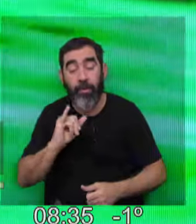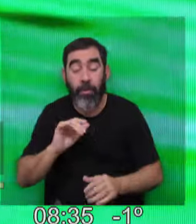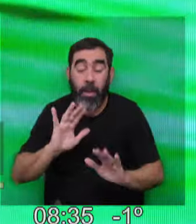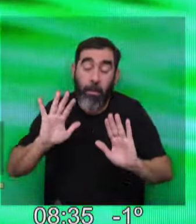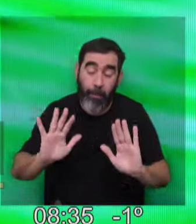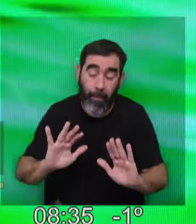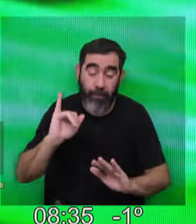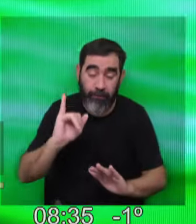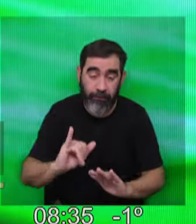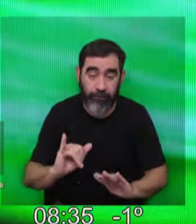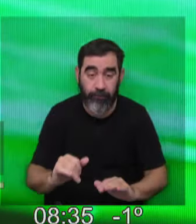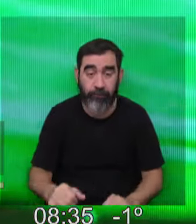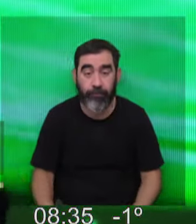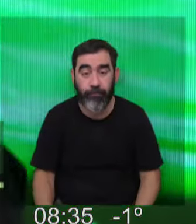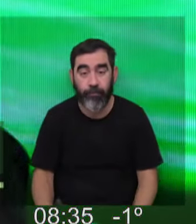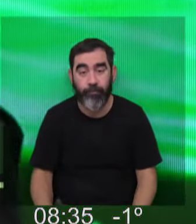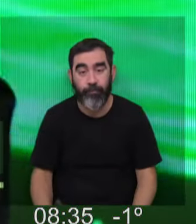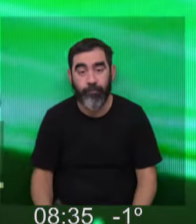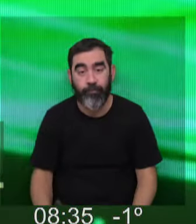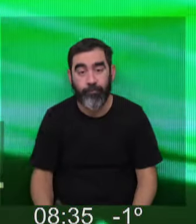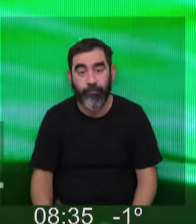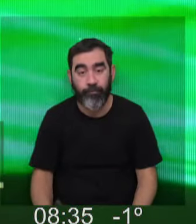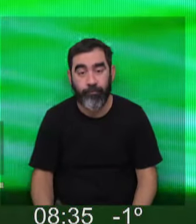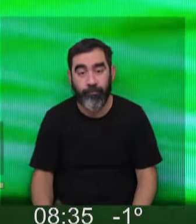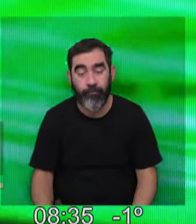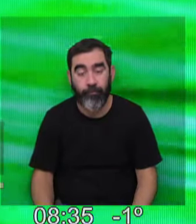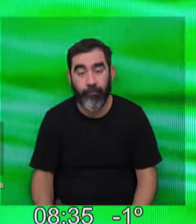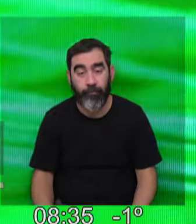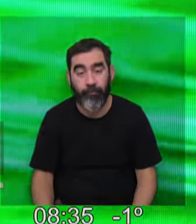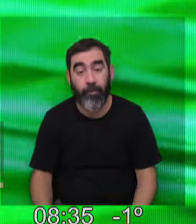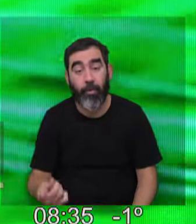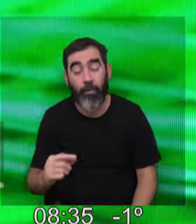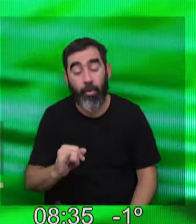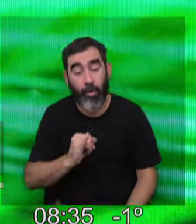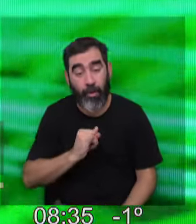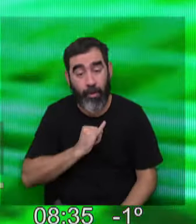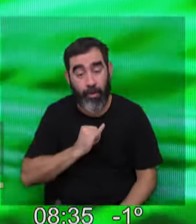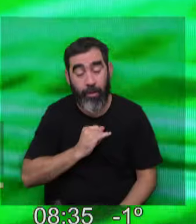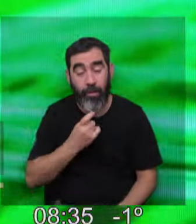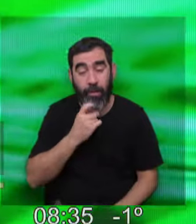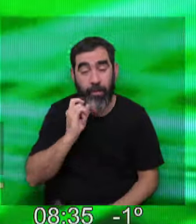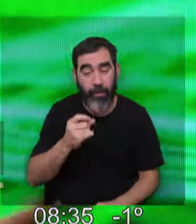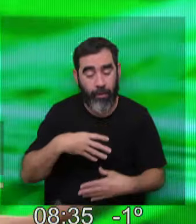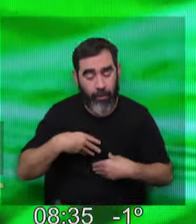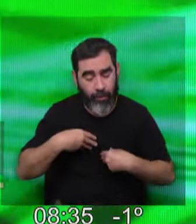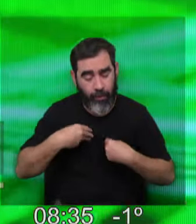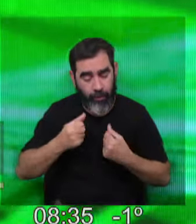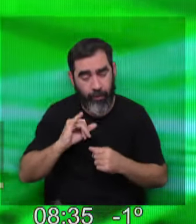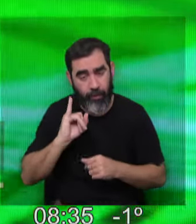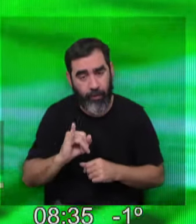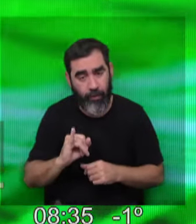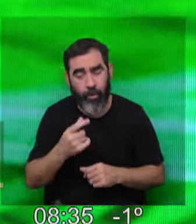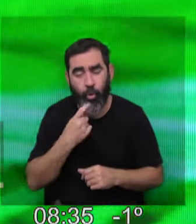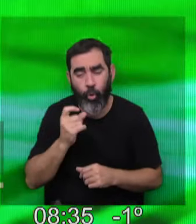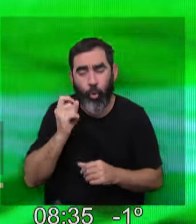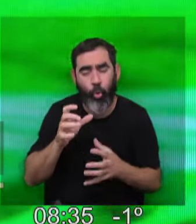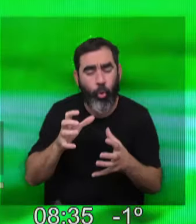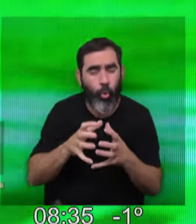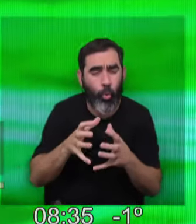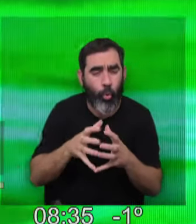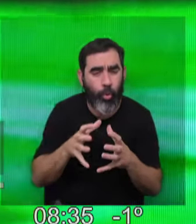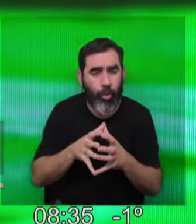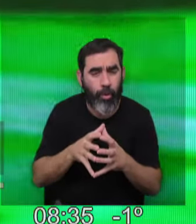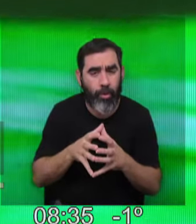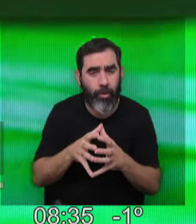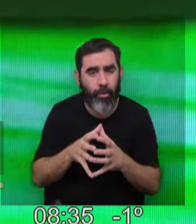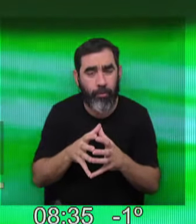ser o puede no ser. Pero en todo caso, le quiero decir que nuestra identidad la sentimos. Naturalmente, el Partido Colorado paga